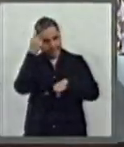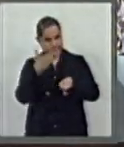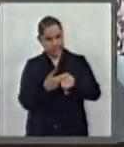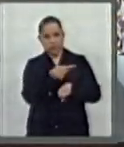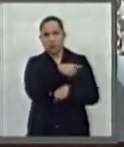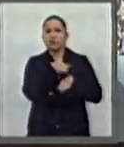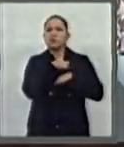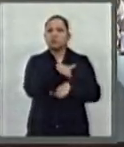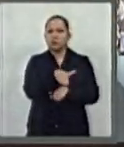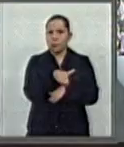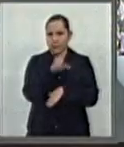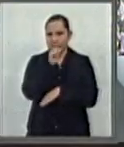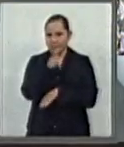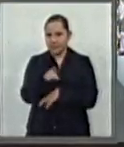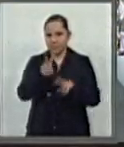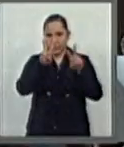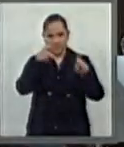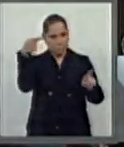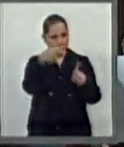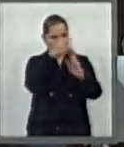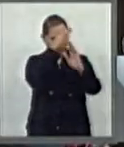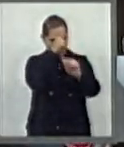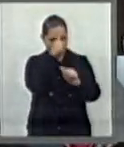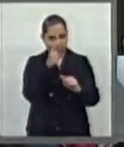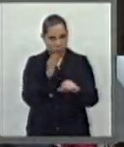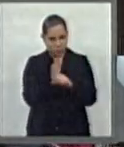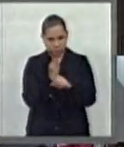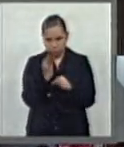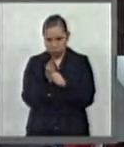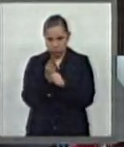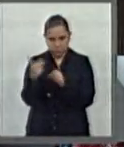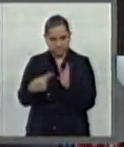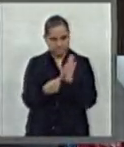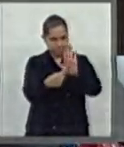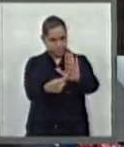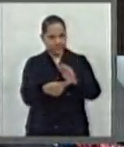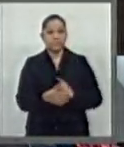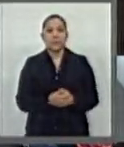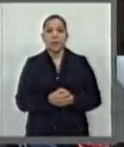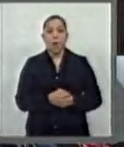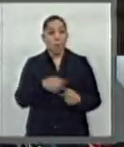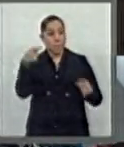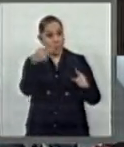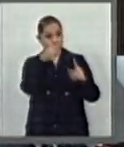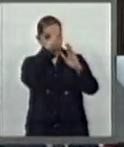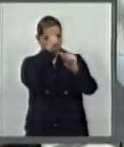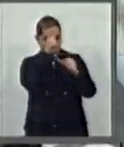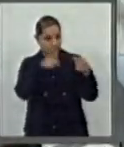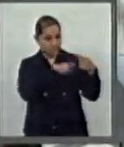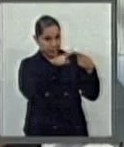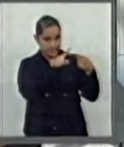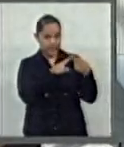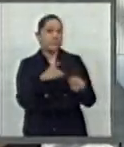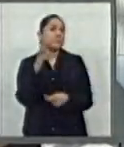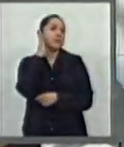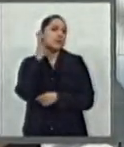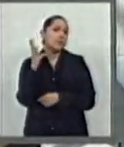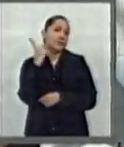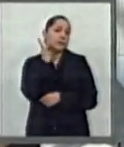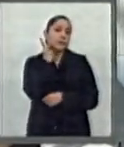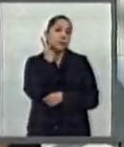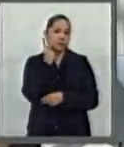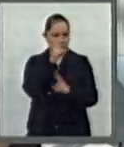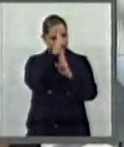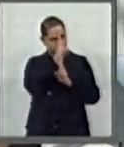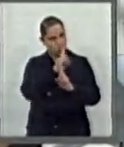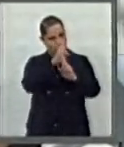que refiere a este punto de acuerdo. Punto de acuerdo. Primero, la Cámara de Diputados,